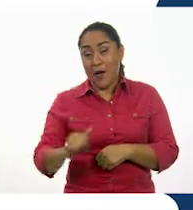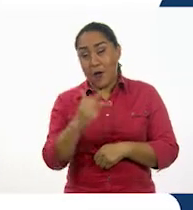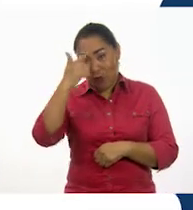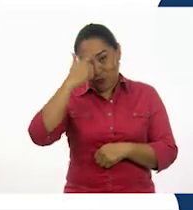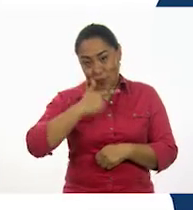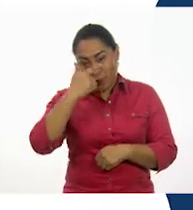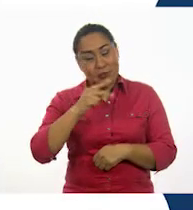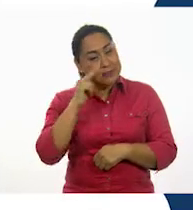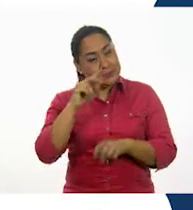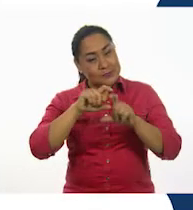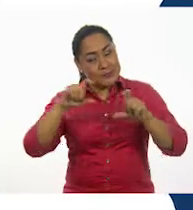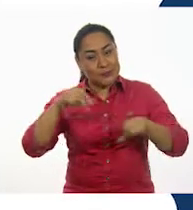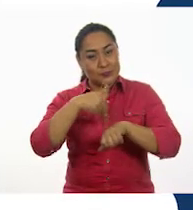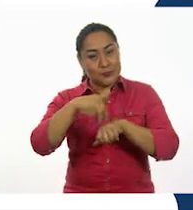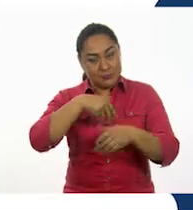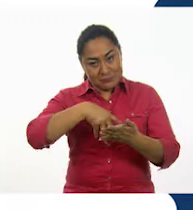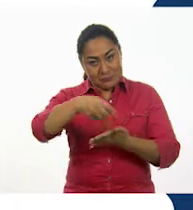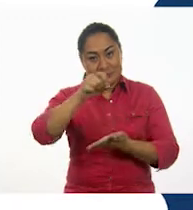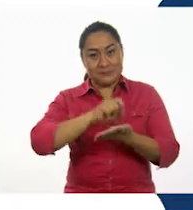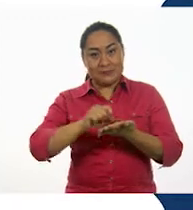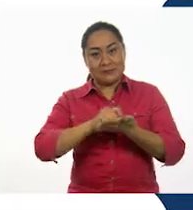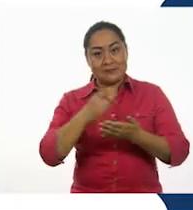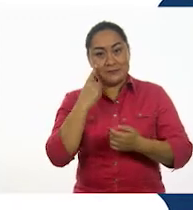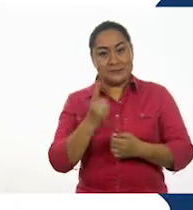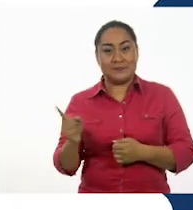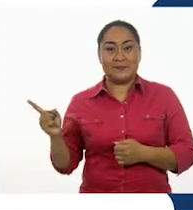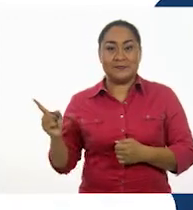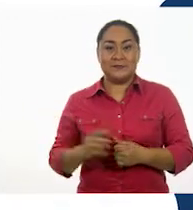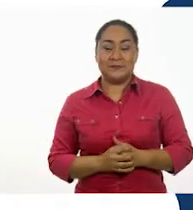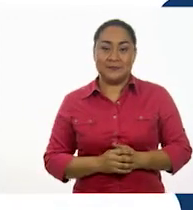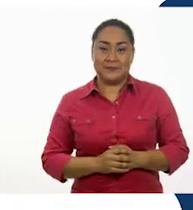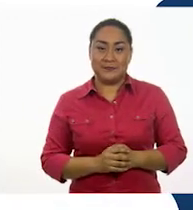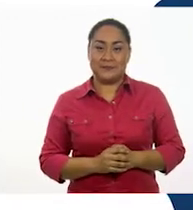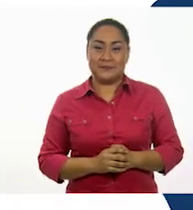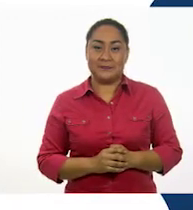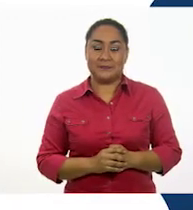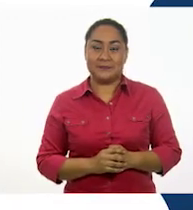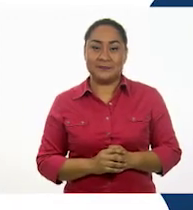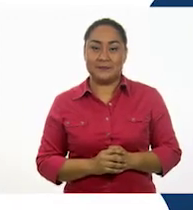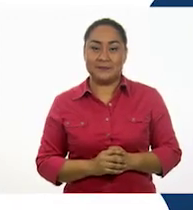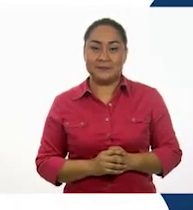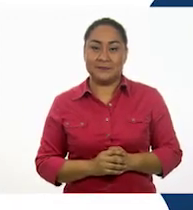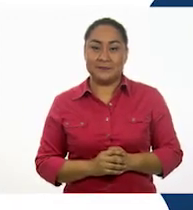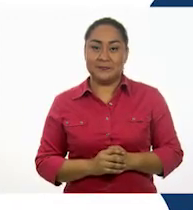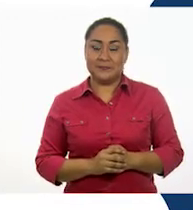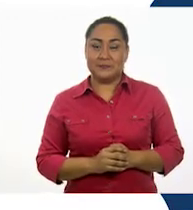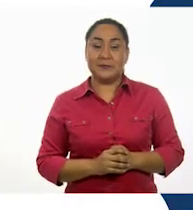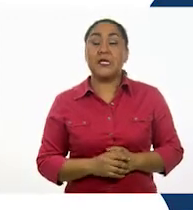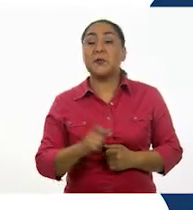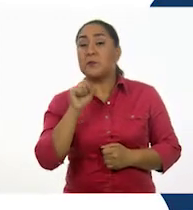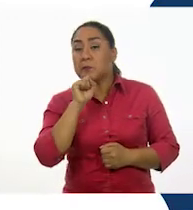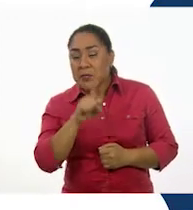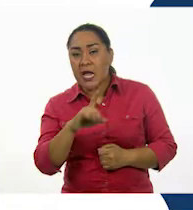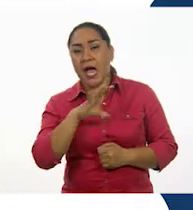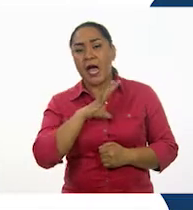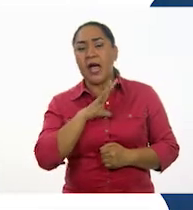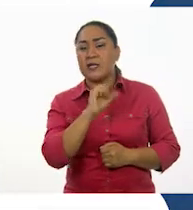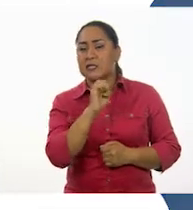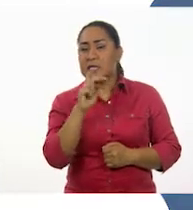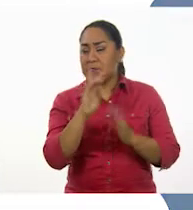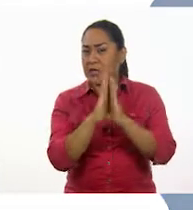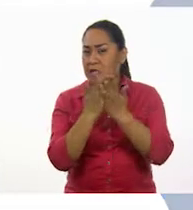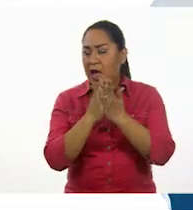teléfono 5541 720413 con 100 líneas. También puedes encontrar los libros de